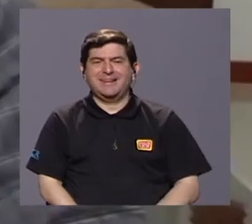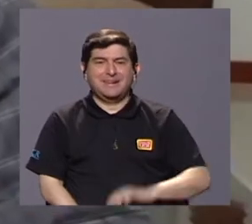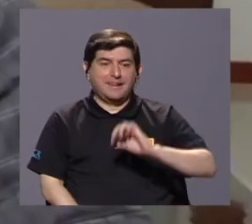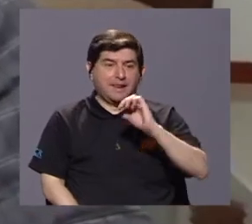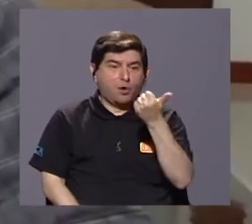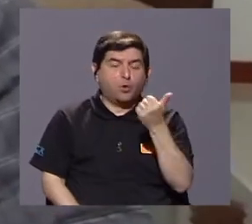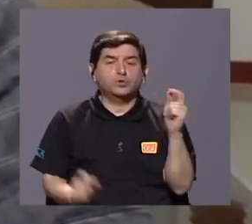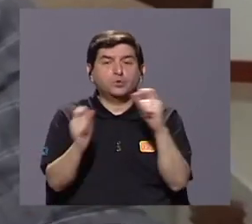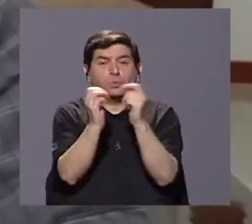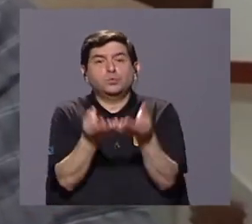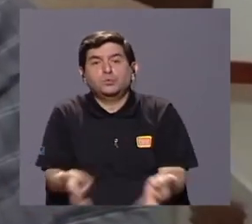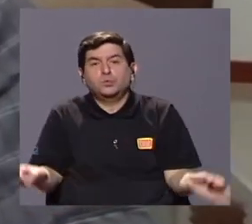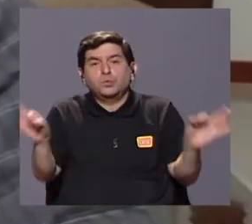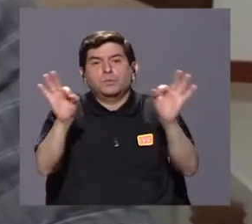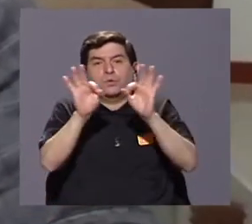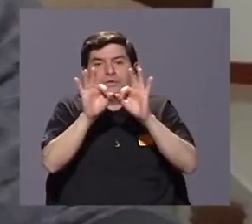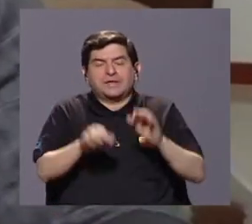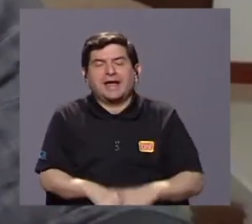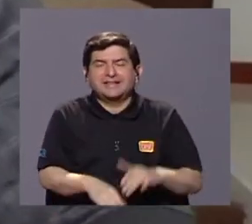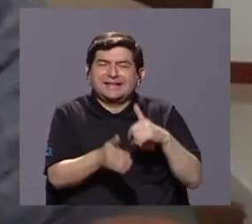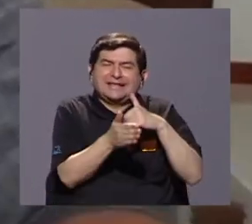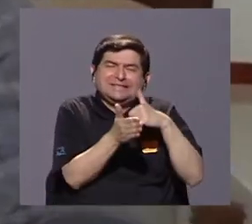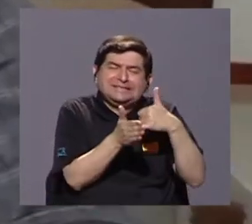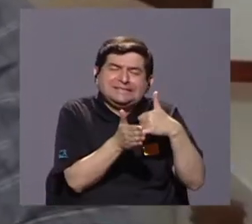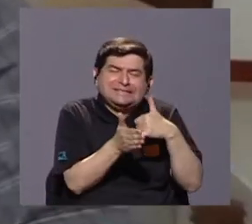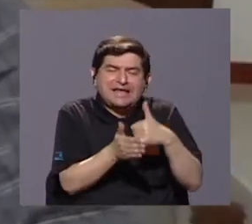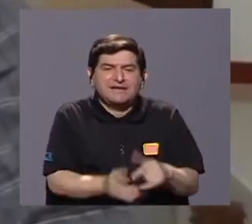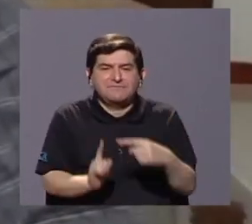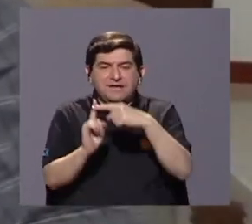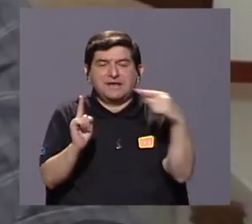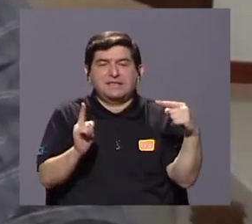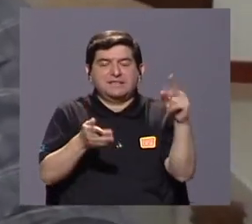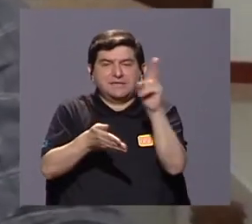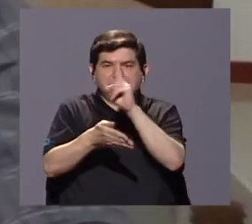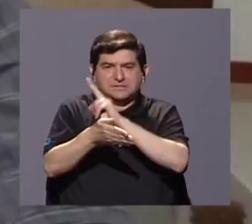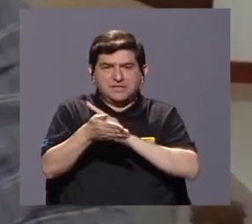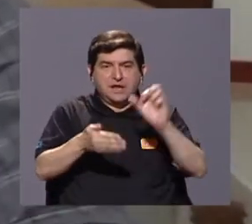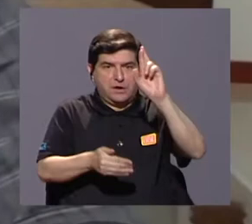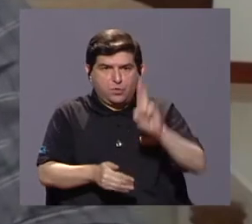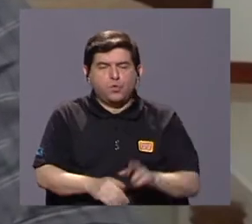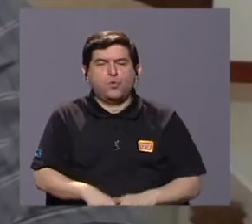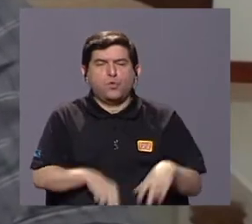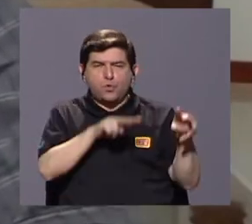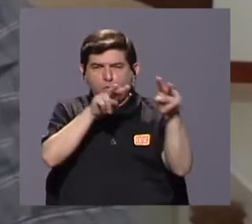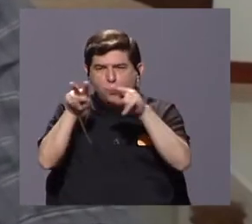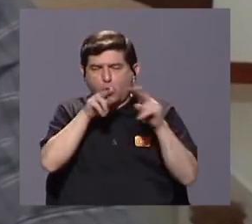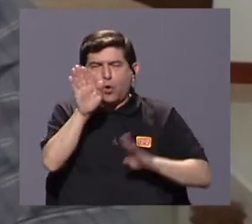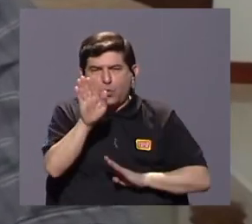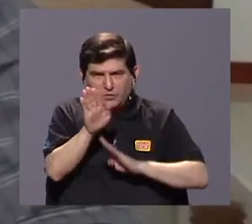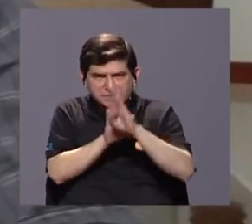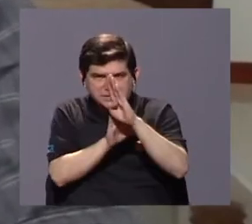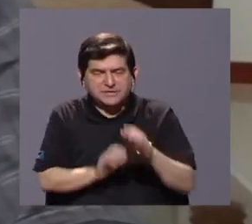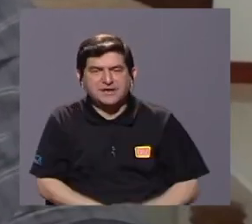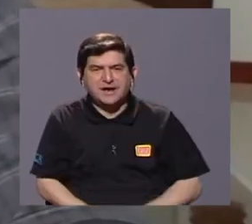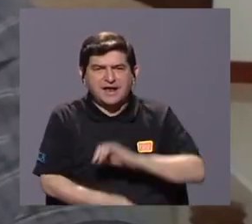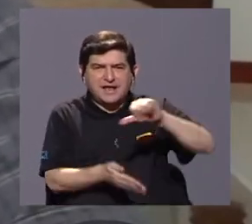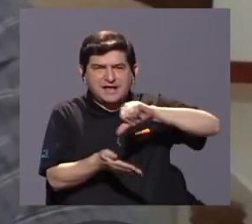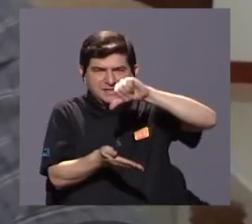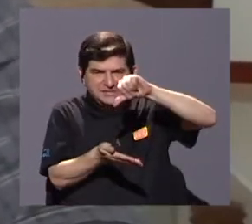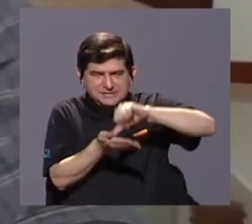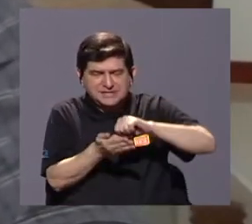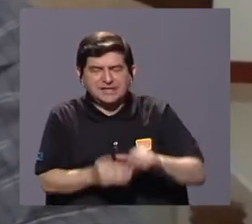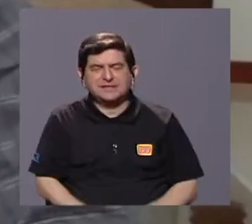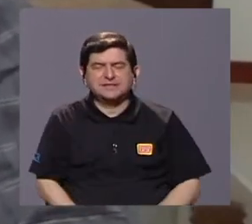gran punto débil, y que lo hemos tocado desde la Universidad de Costa Rica con el Observatorio del Desarrollo, con el Centro